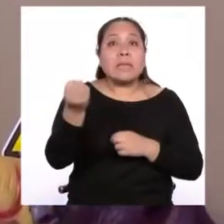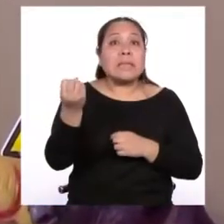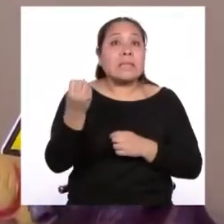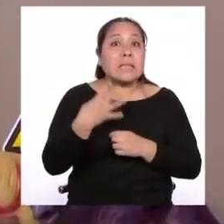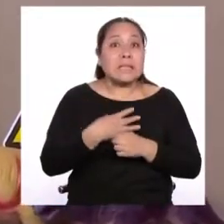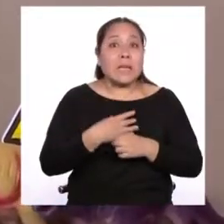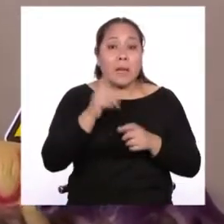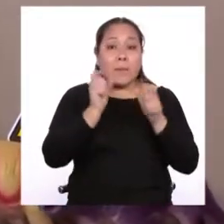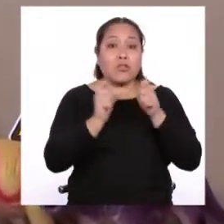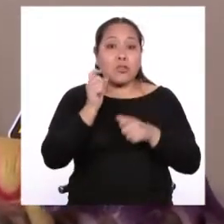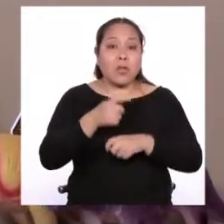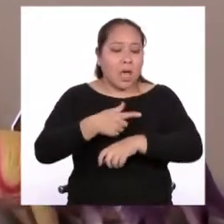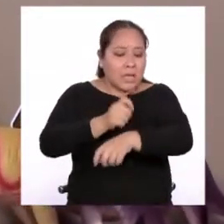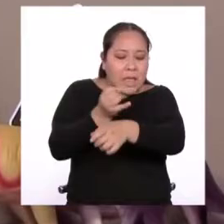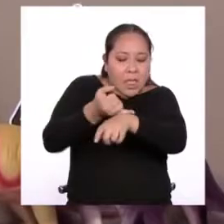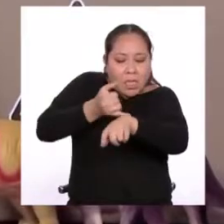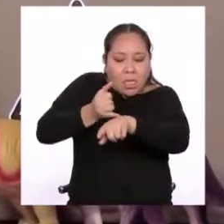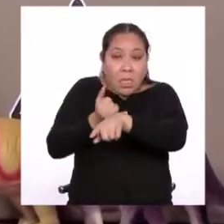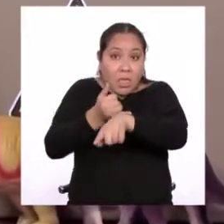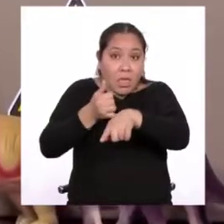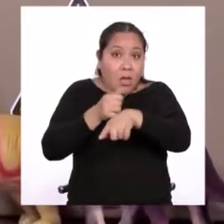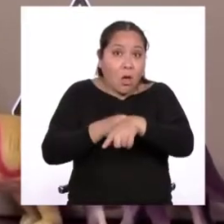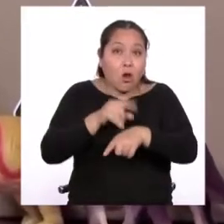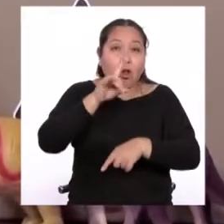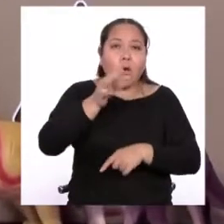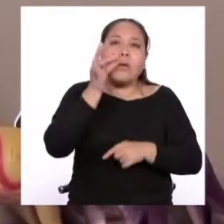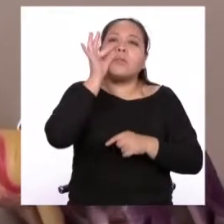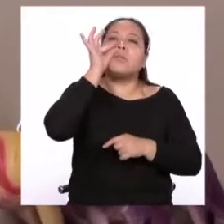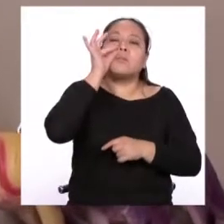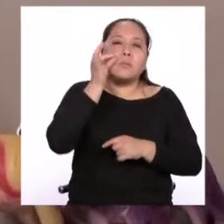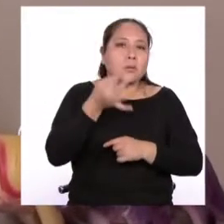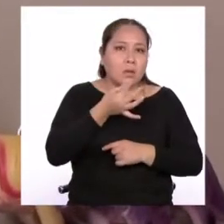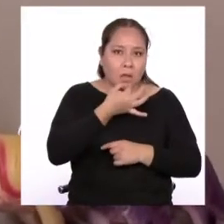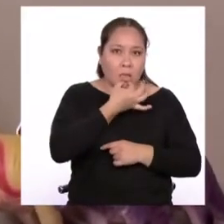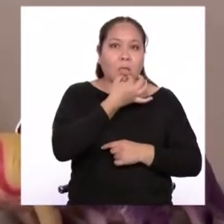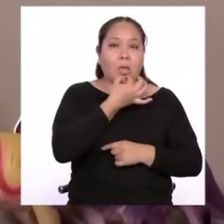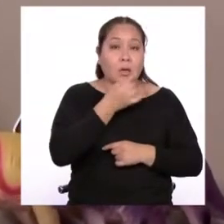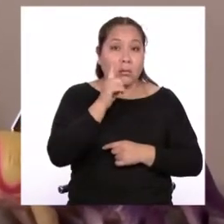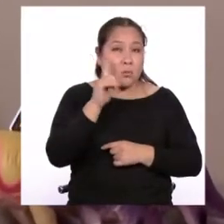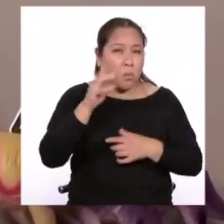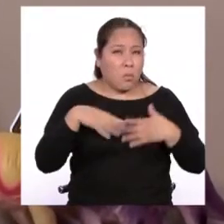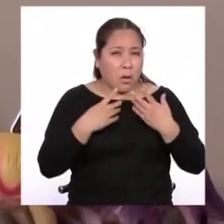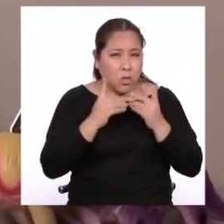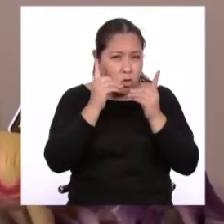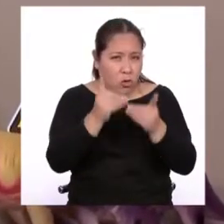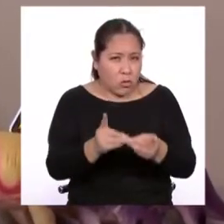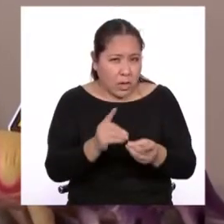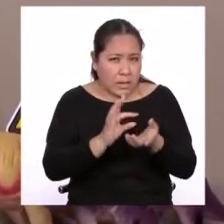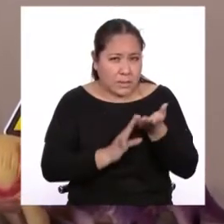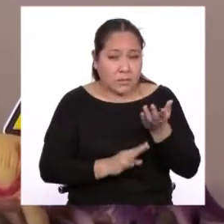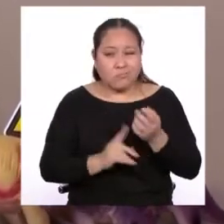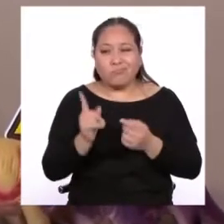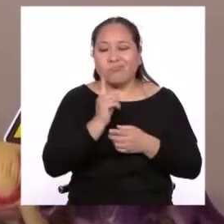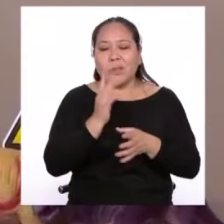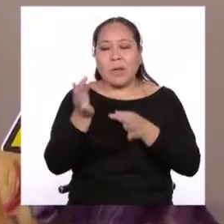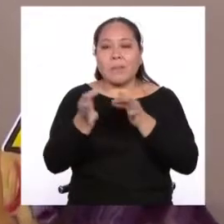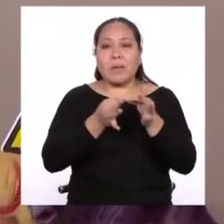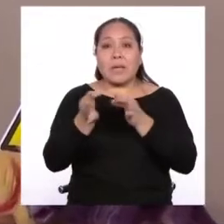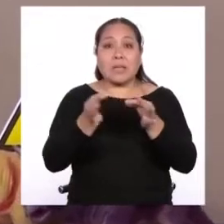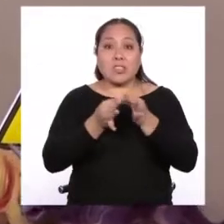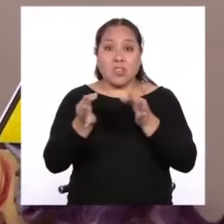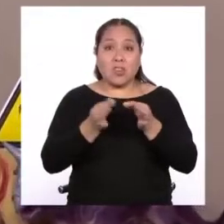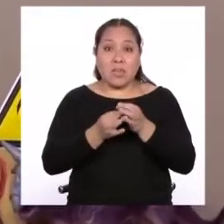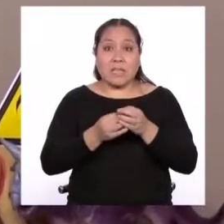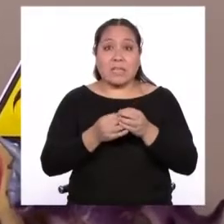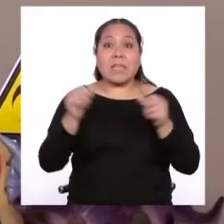tienen tatuaje o los que usan piercing no pueden donar sangre. Buena pregunta. Nuevas investigaciones científicas revelan que